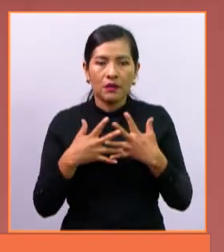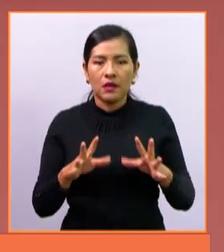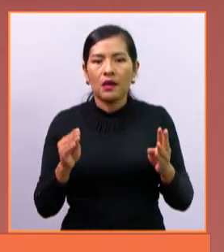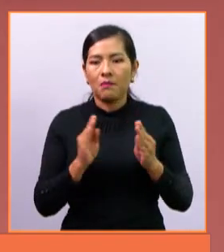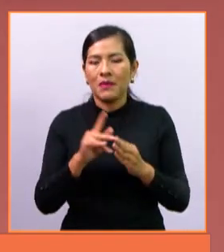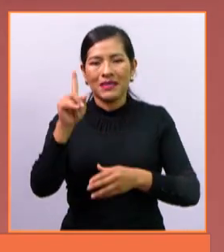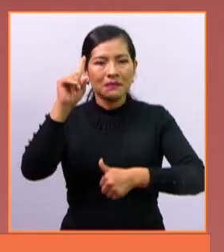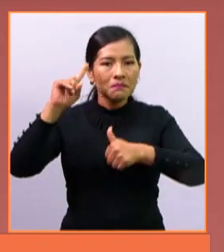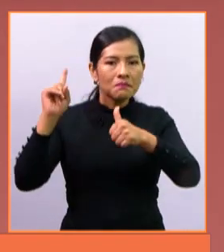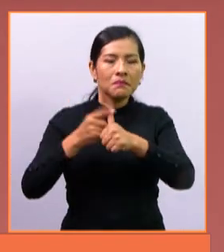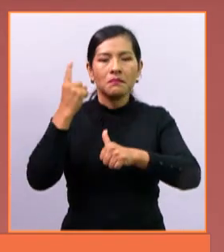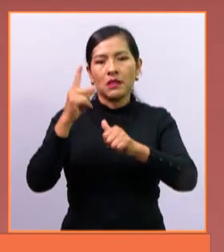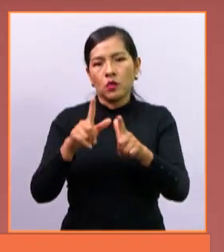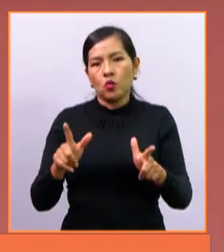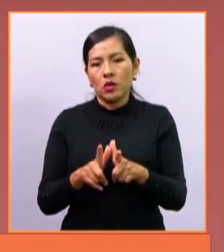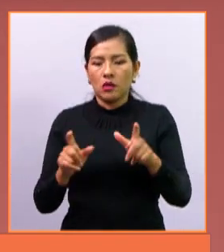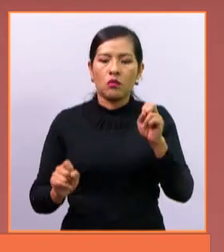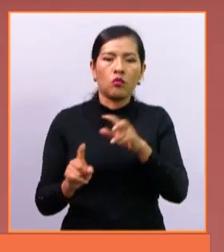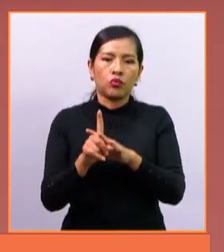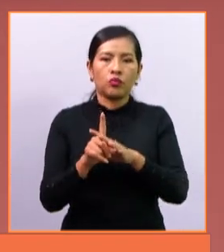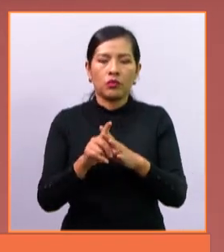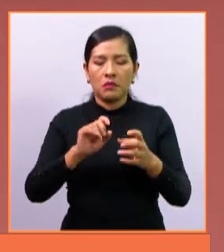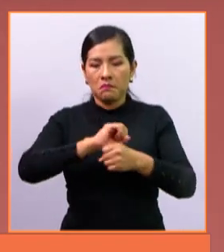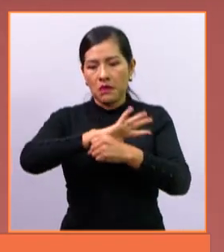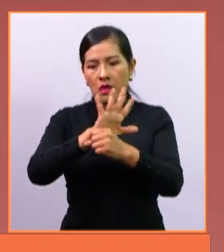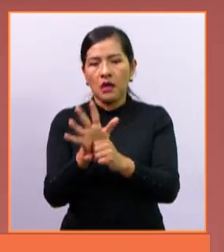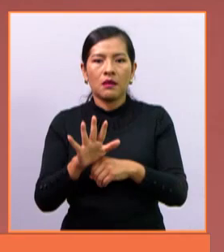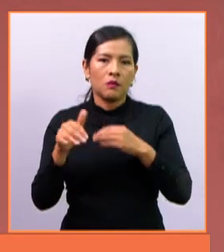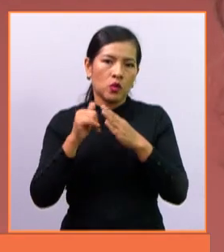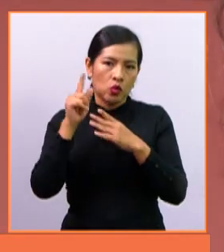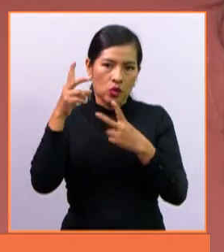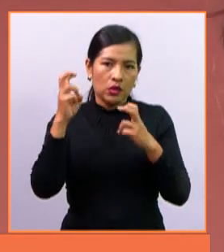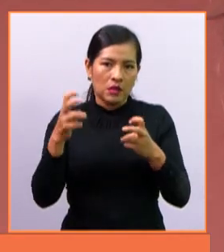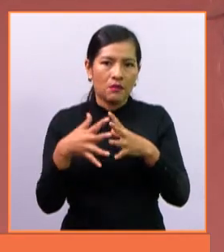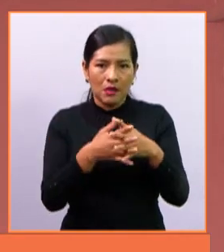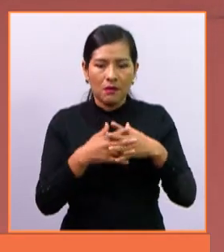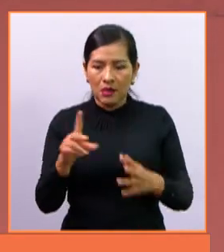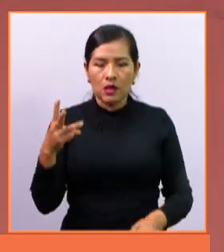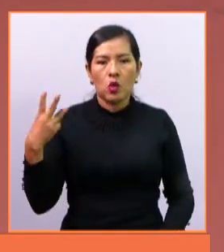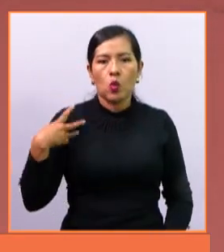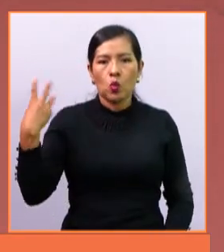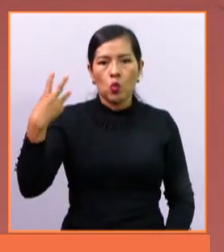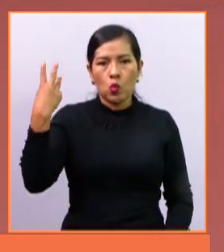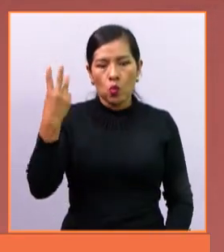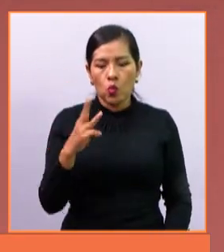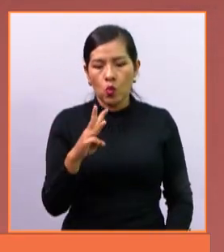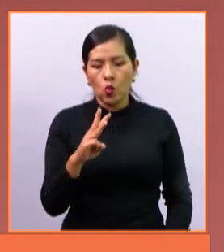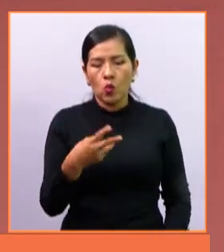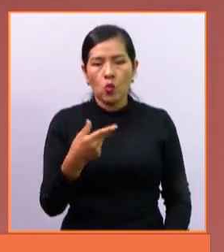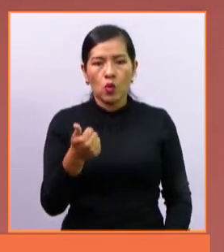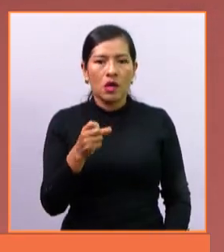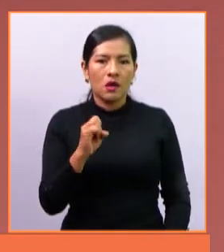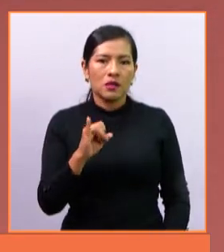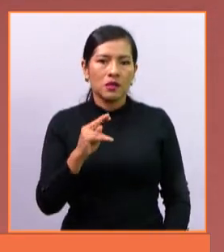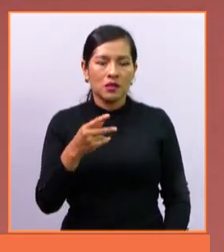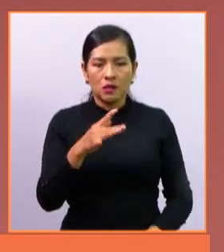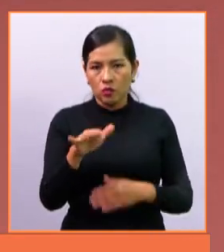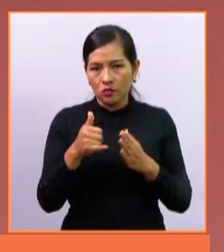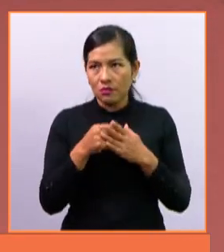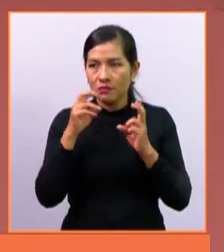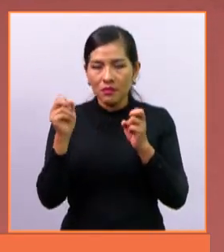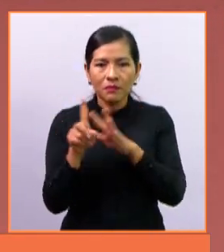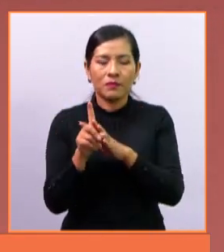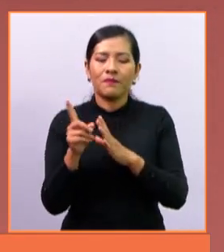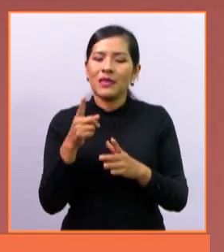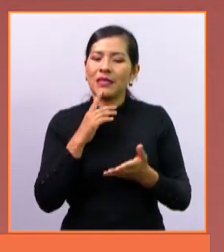primer lugar donde apareció la pandemia en los Estados Unidos, ¿eh? Sí, en Washington. Y además cerca de donde vivía ella. Entonces ella